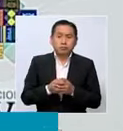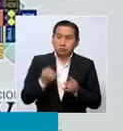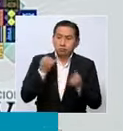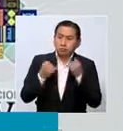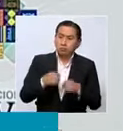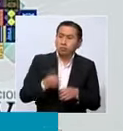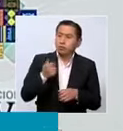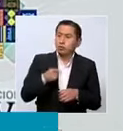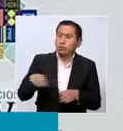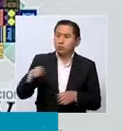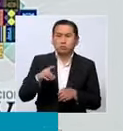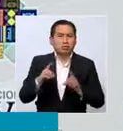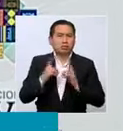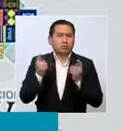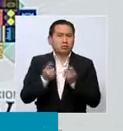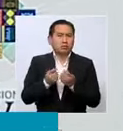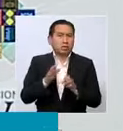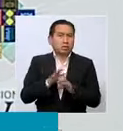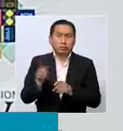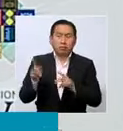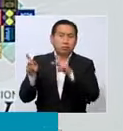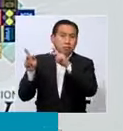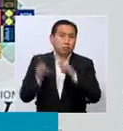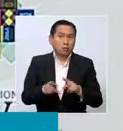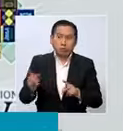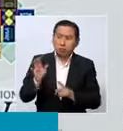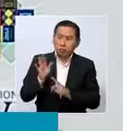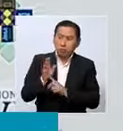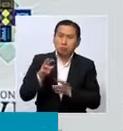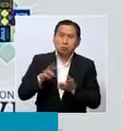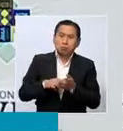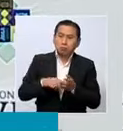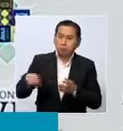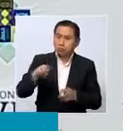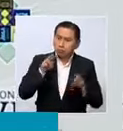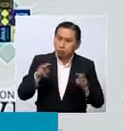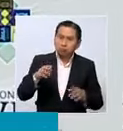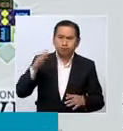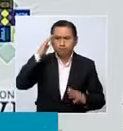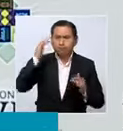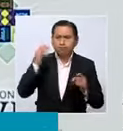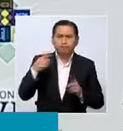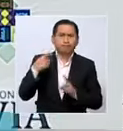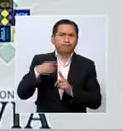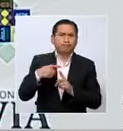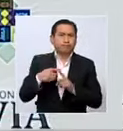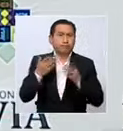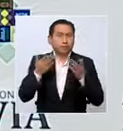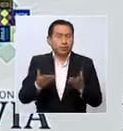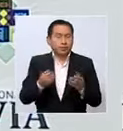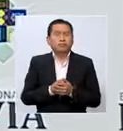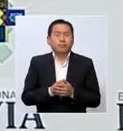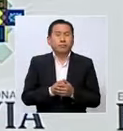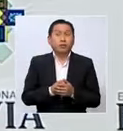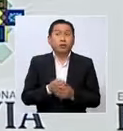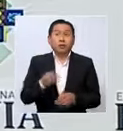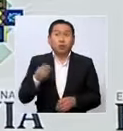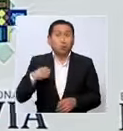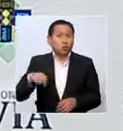departamentos ejemplo pando que nos muestran situaciones esperanzadoras nosotros en ningún